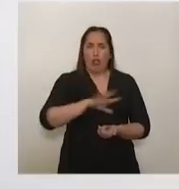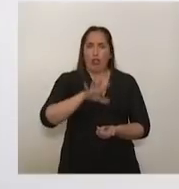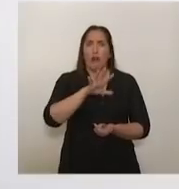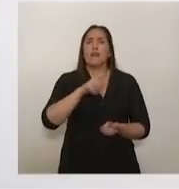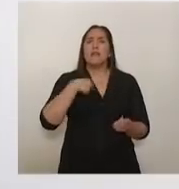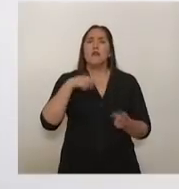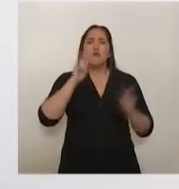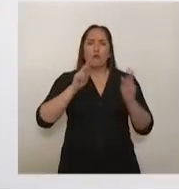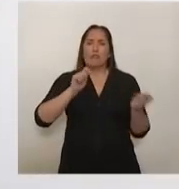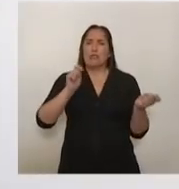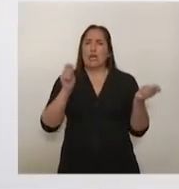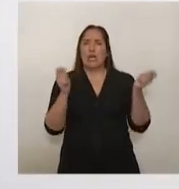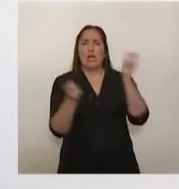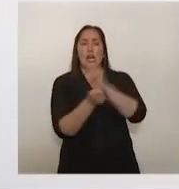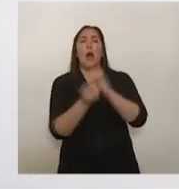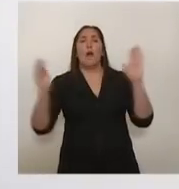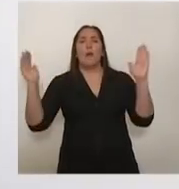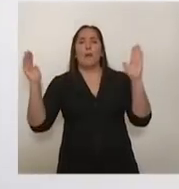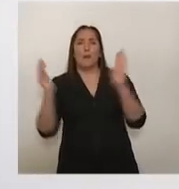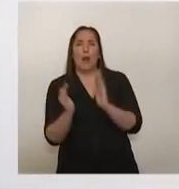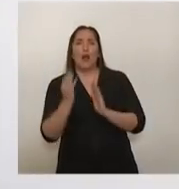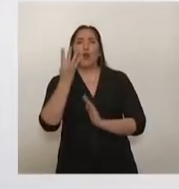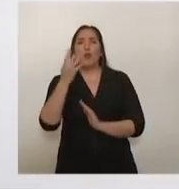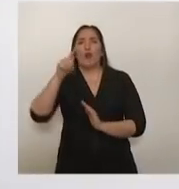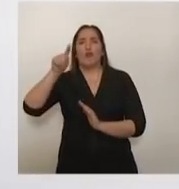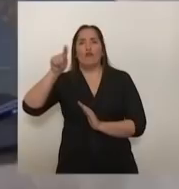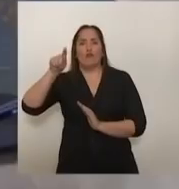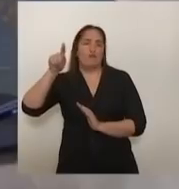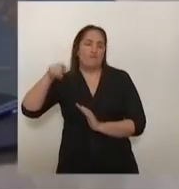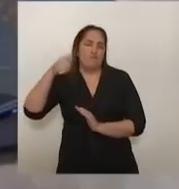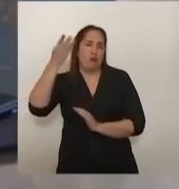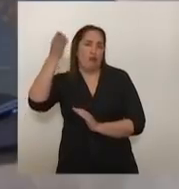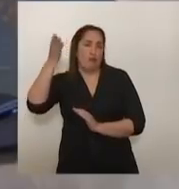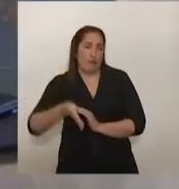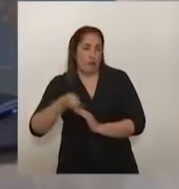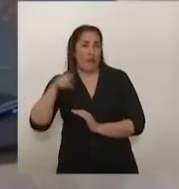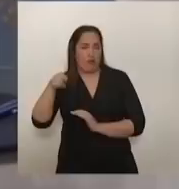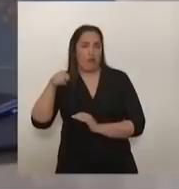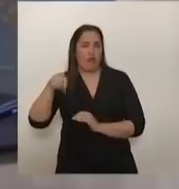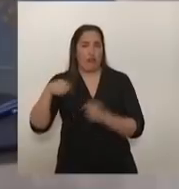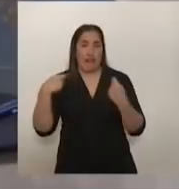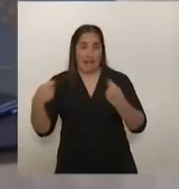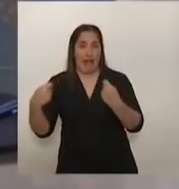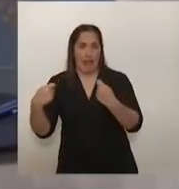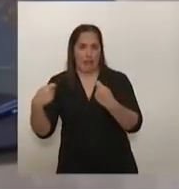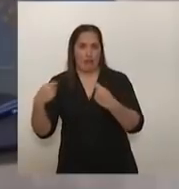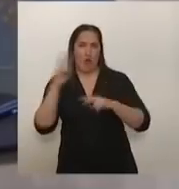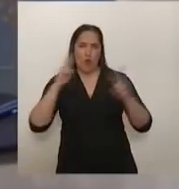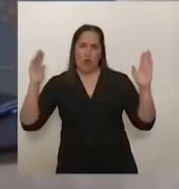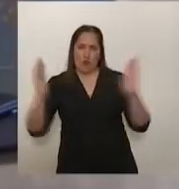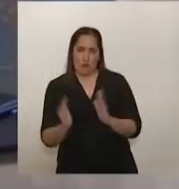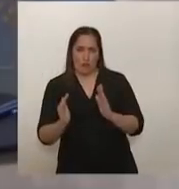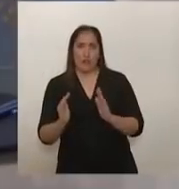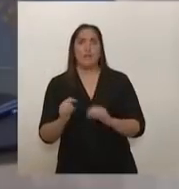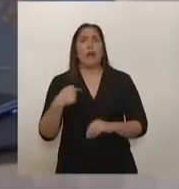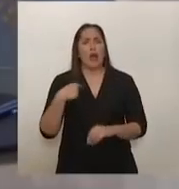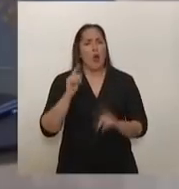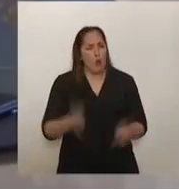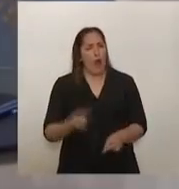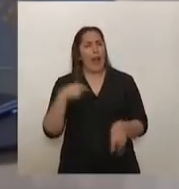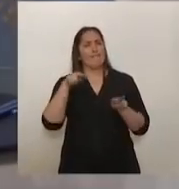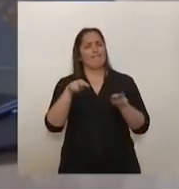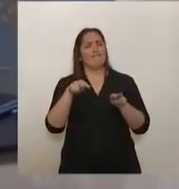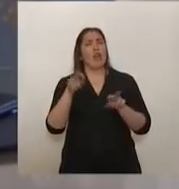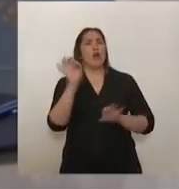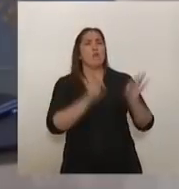logramos cambiar la tendencia y bajar 4 puntos ese gasto. Todavía estamos muy por encima de nuestro promedio histórico, pero